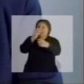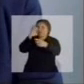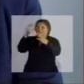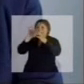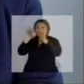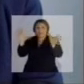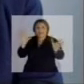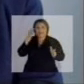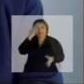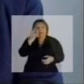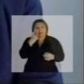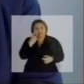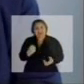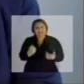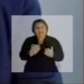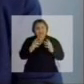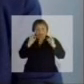Que se den Cuenta